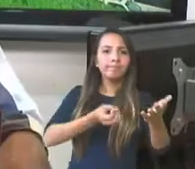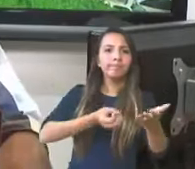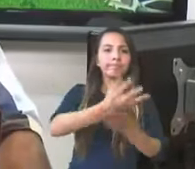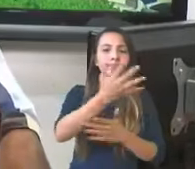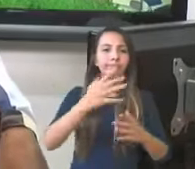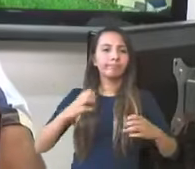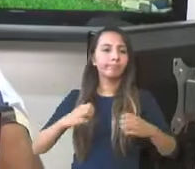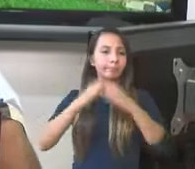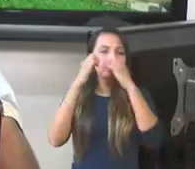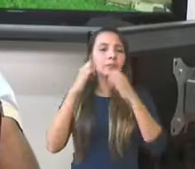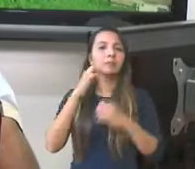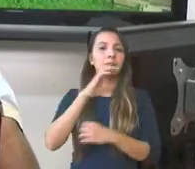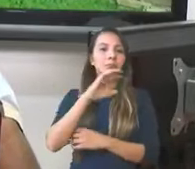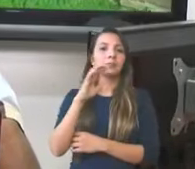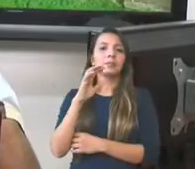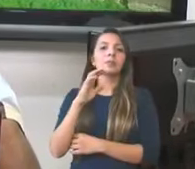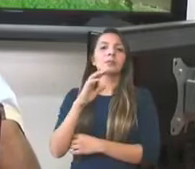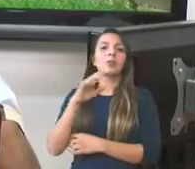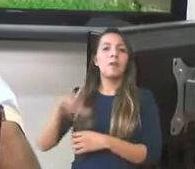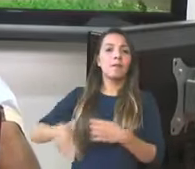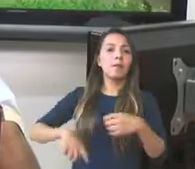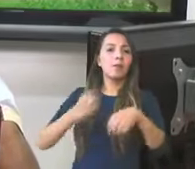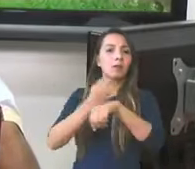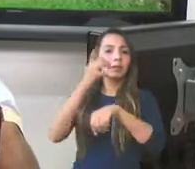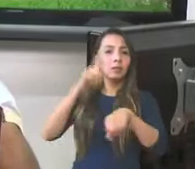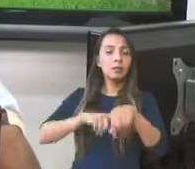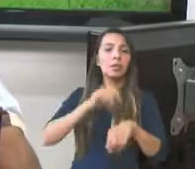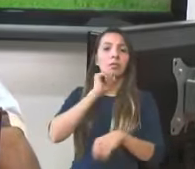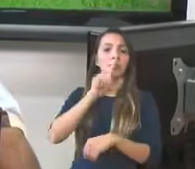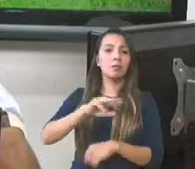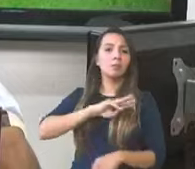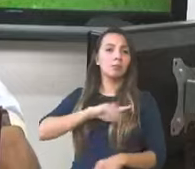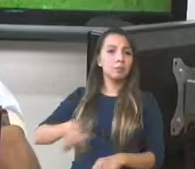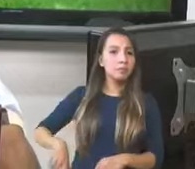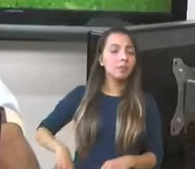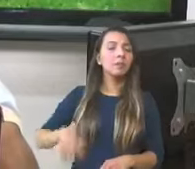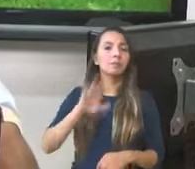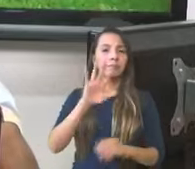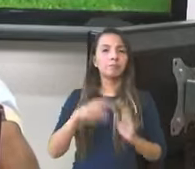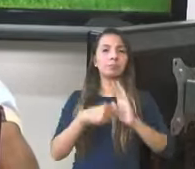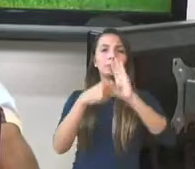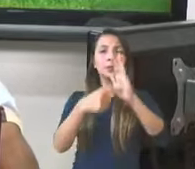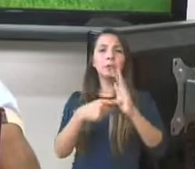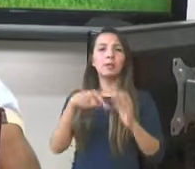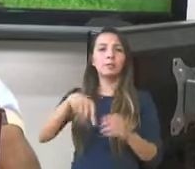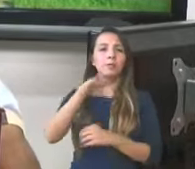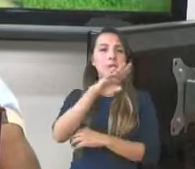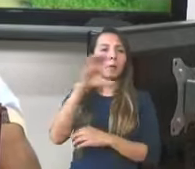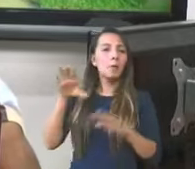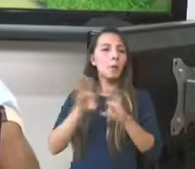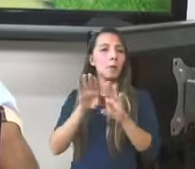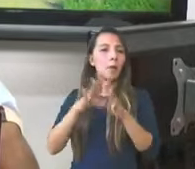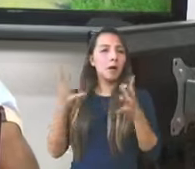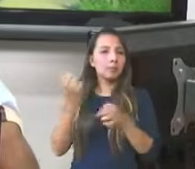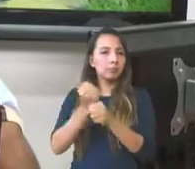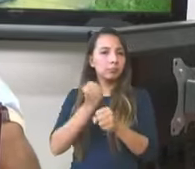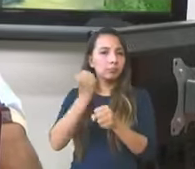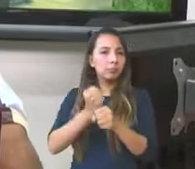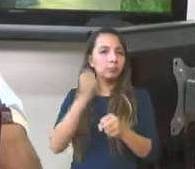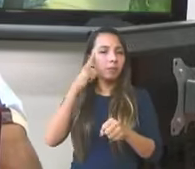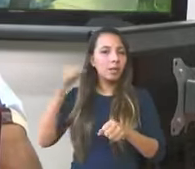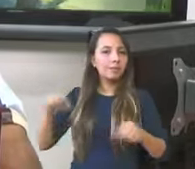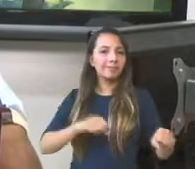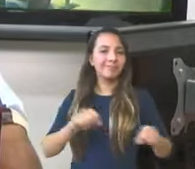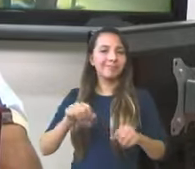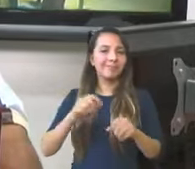los edificios de gobierno, tanto del gobierno del estado como del municipio. Pero vamos a cómo se vivió ese simulacro en Baja California, y pues vamos a estar al